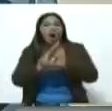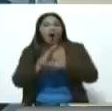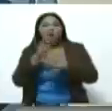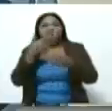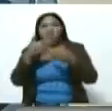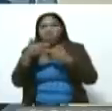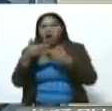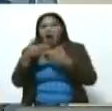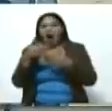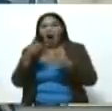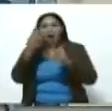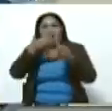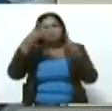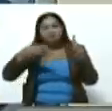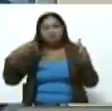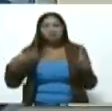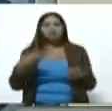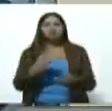de género.